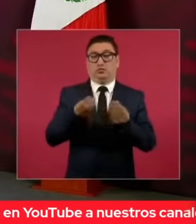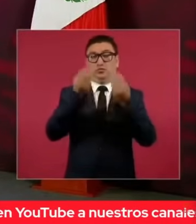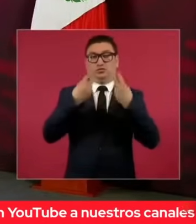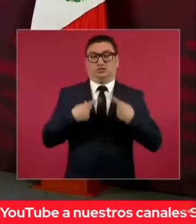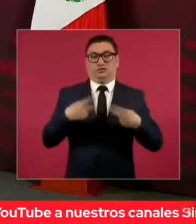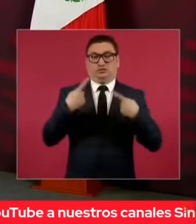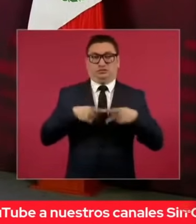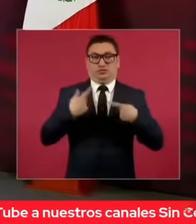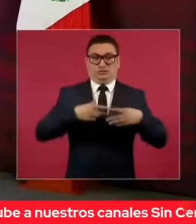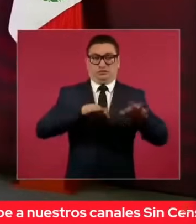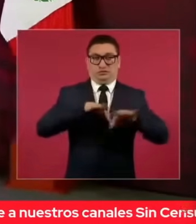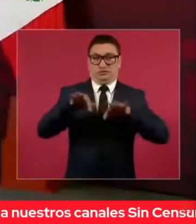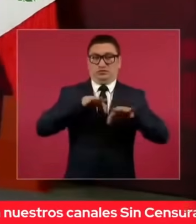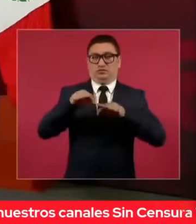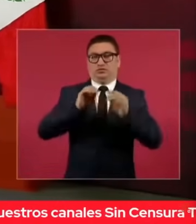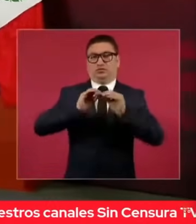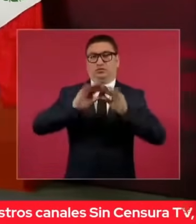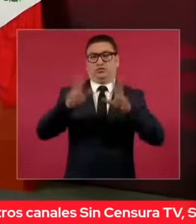inversión pública.